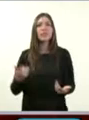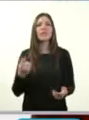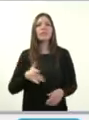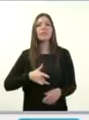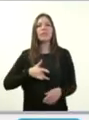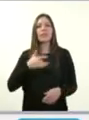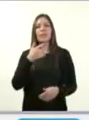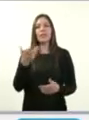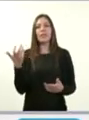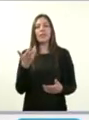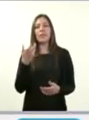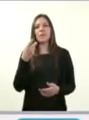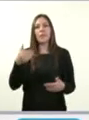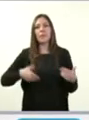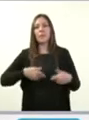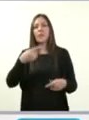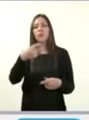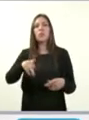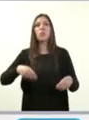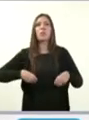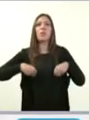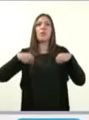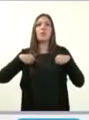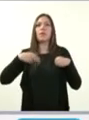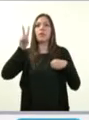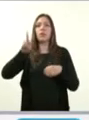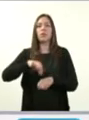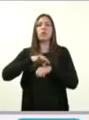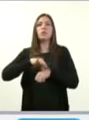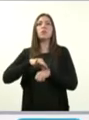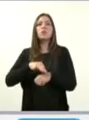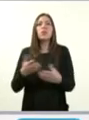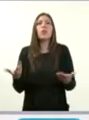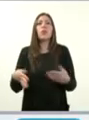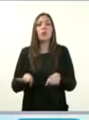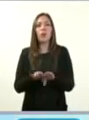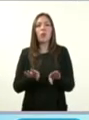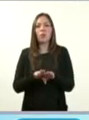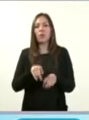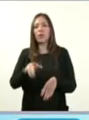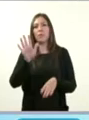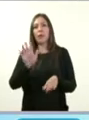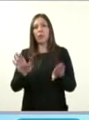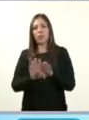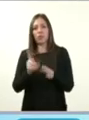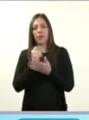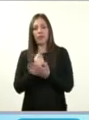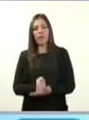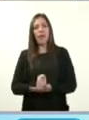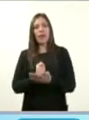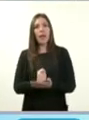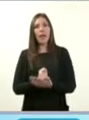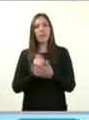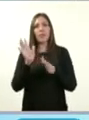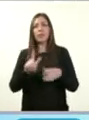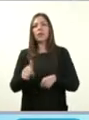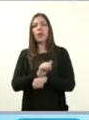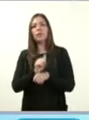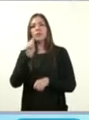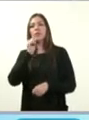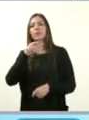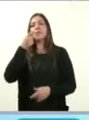este personaje ya en tu vida real? Porque además es como algo terapéutico, digamos, como actor, estarlo